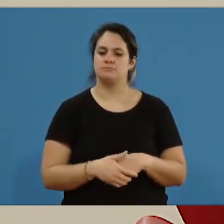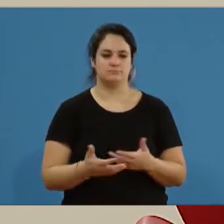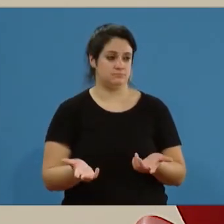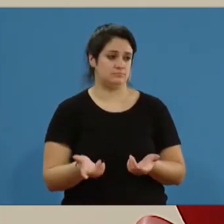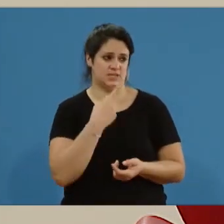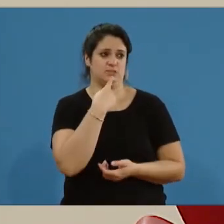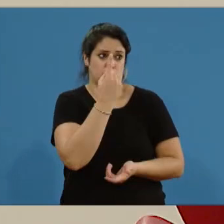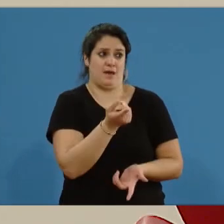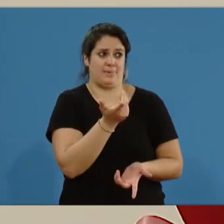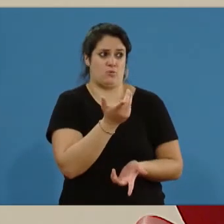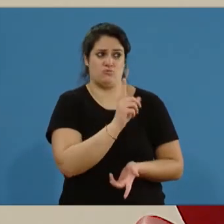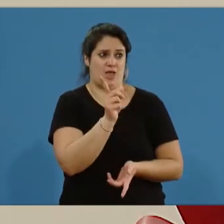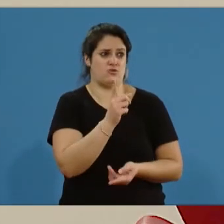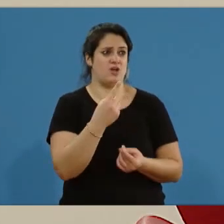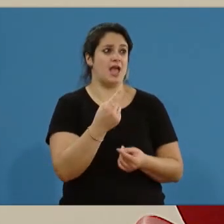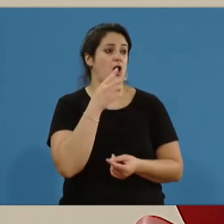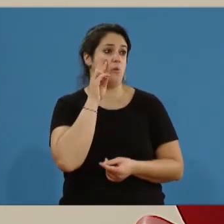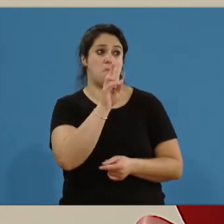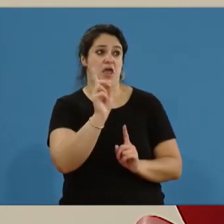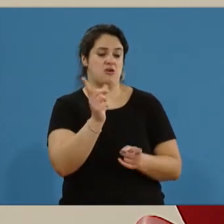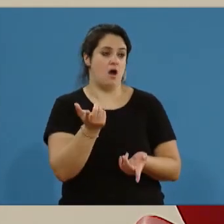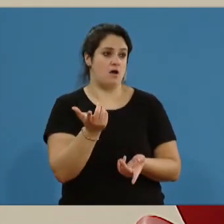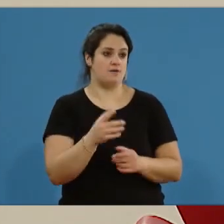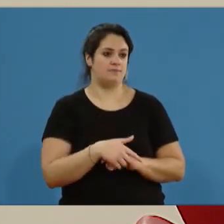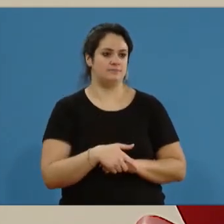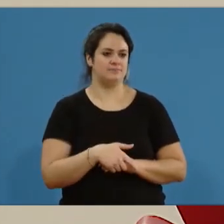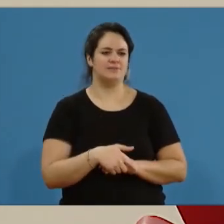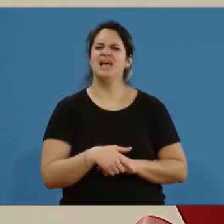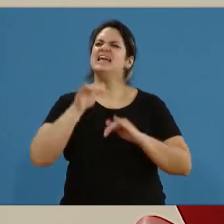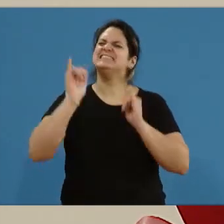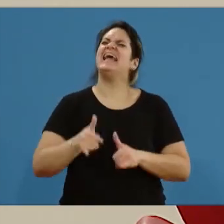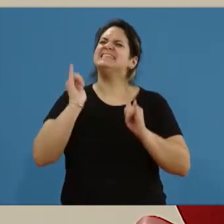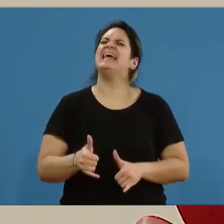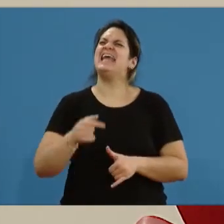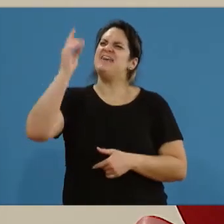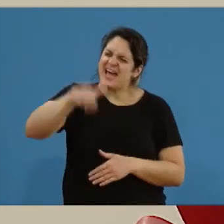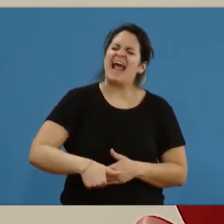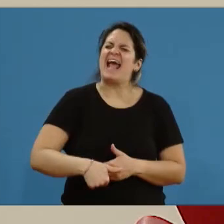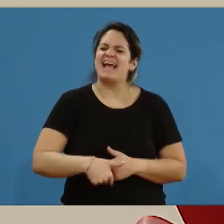Si es una pregunta, no hace falta que vea. ¡Sí, vení, te digo!